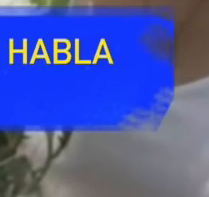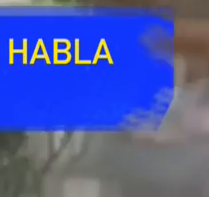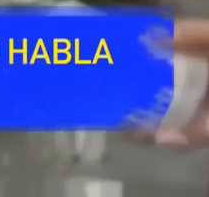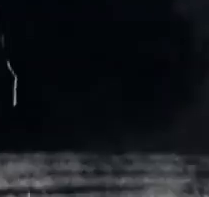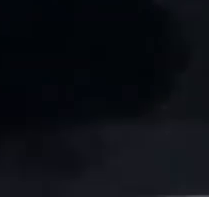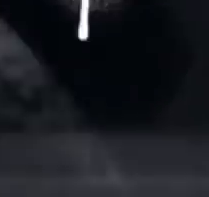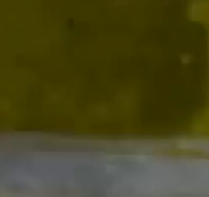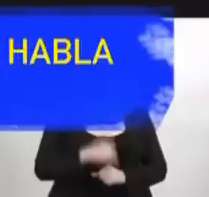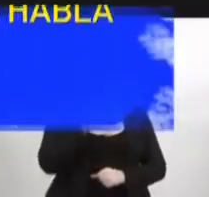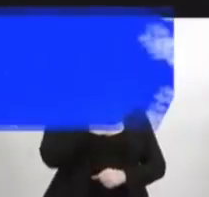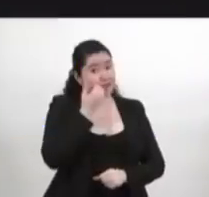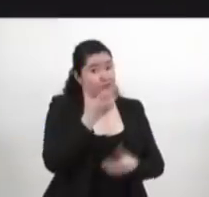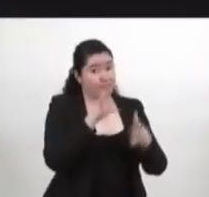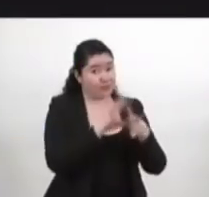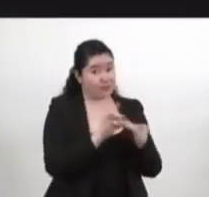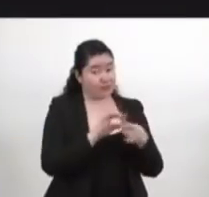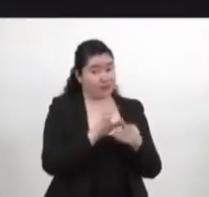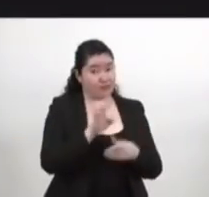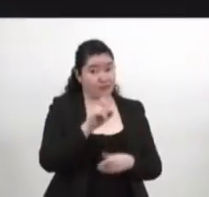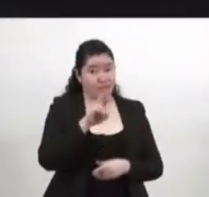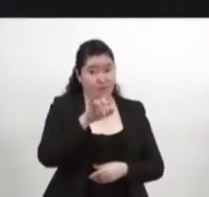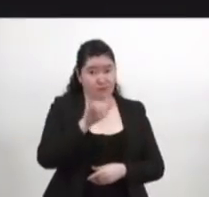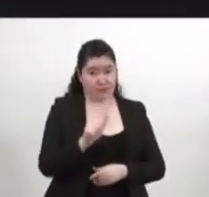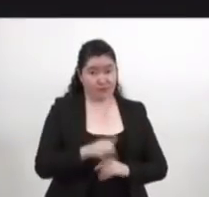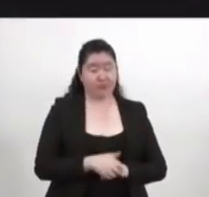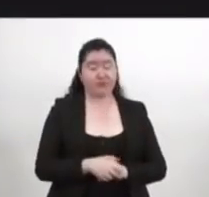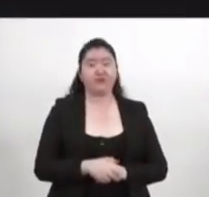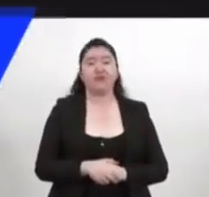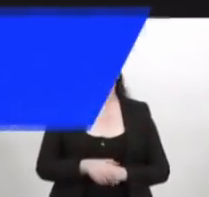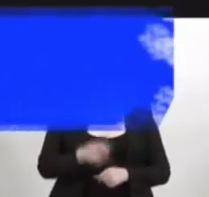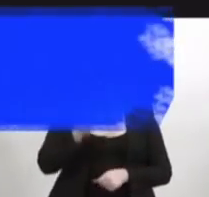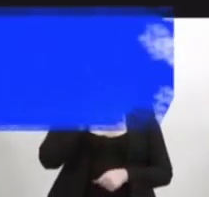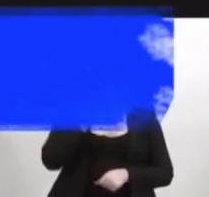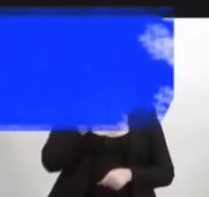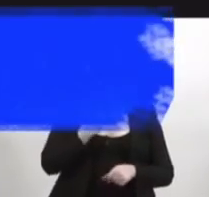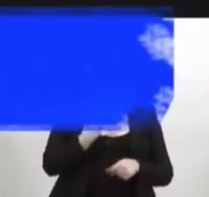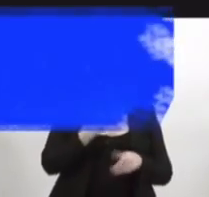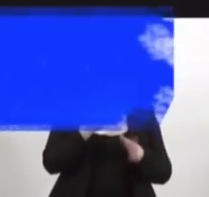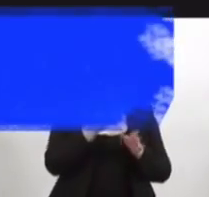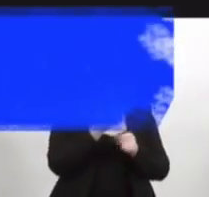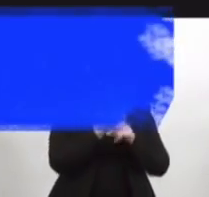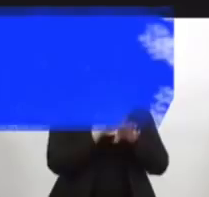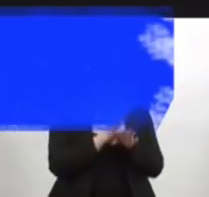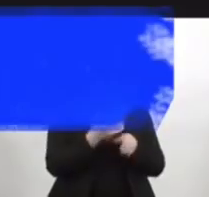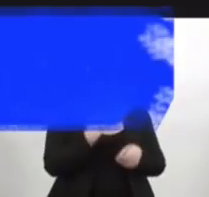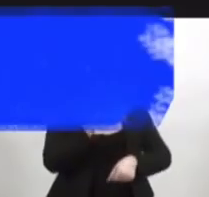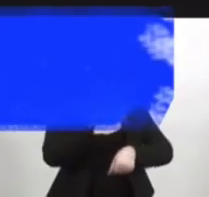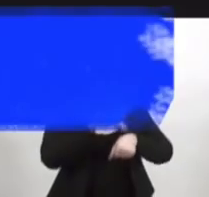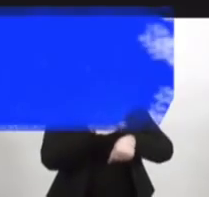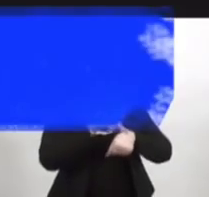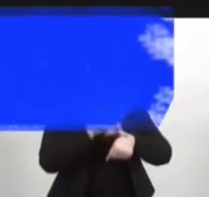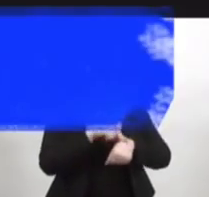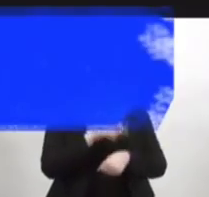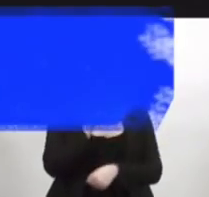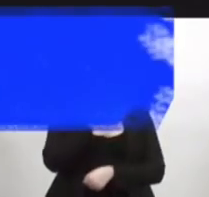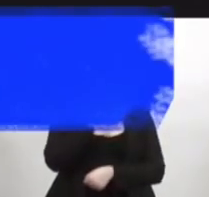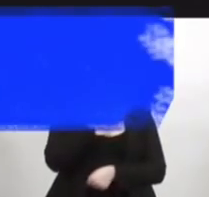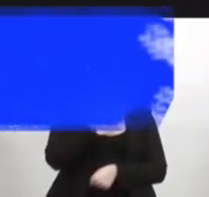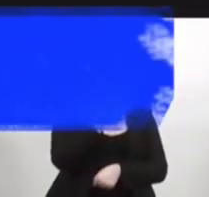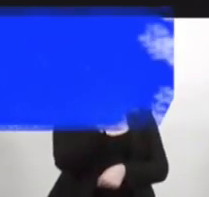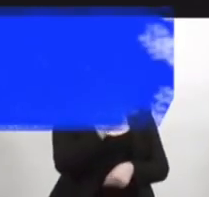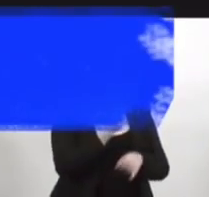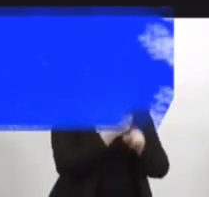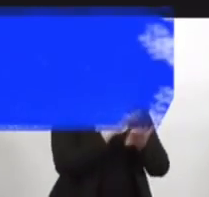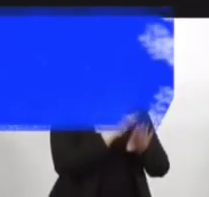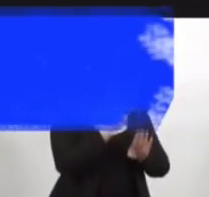requiere. El parte médico no lo damos porque son datos personales, solo es suficiente